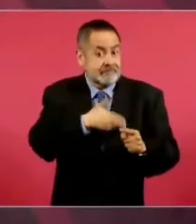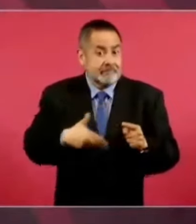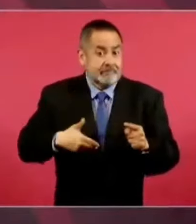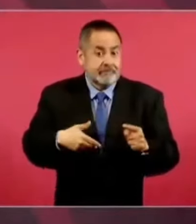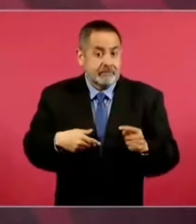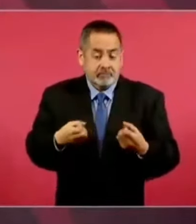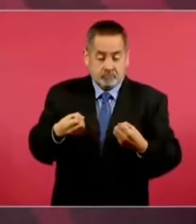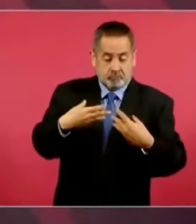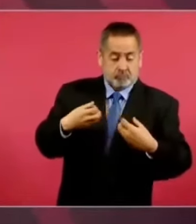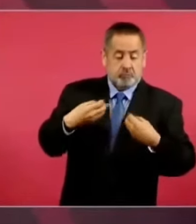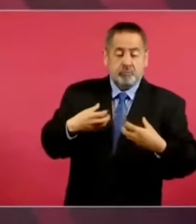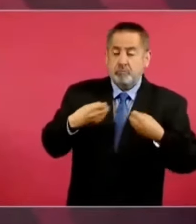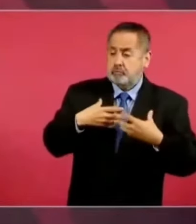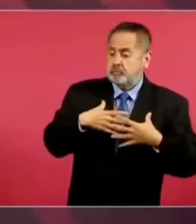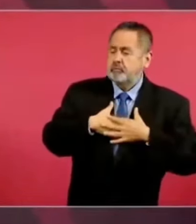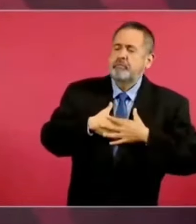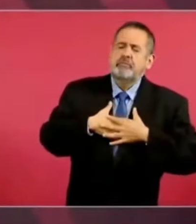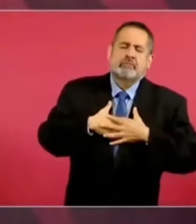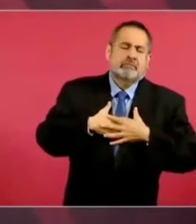bienes, ¿no?,